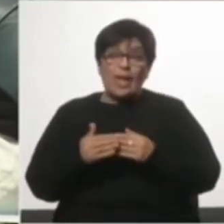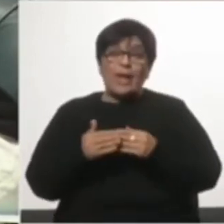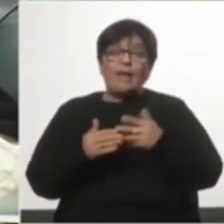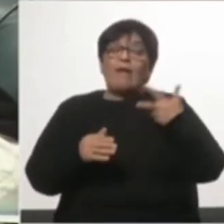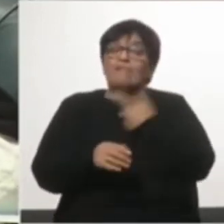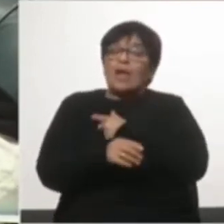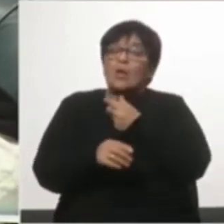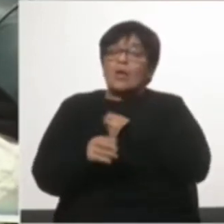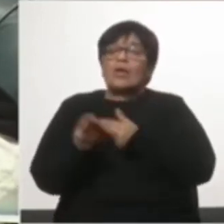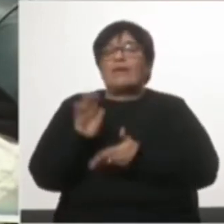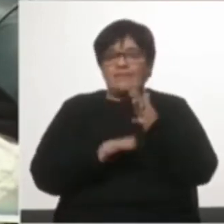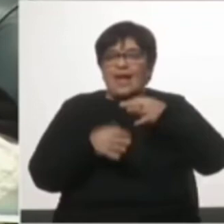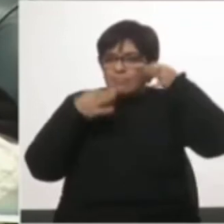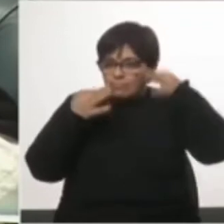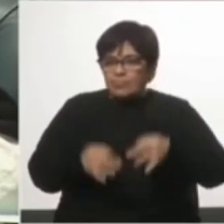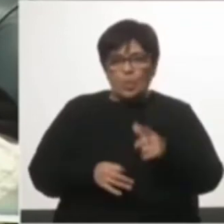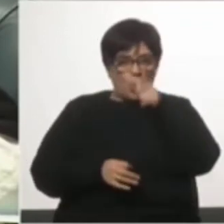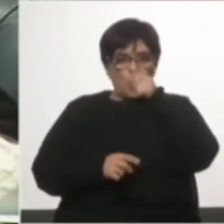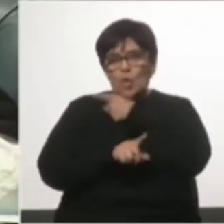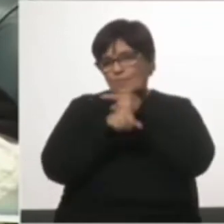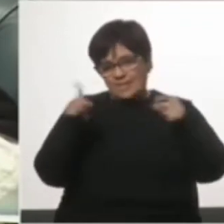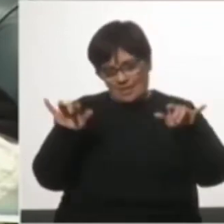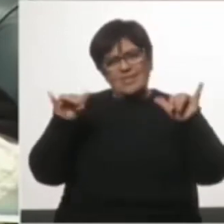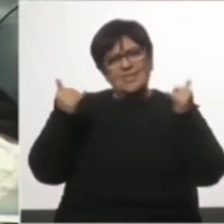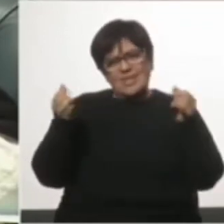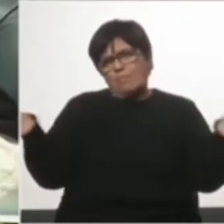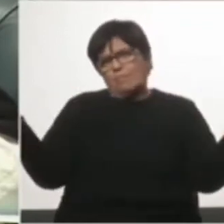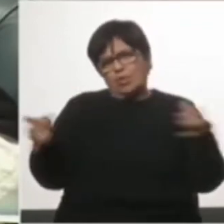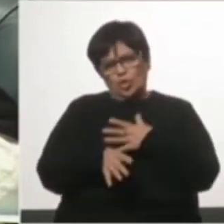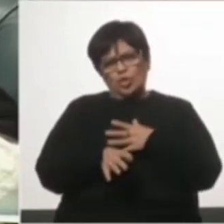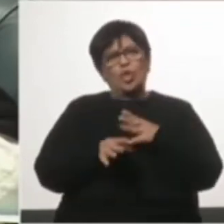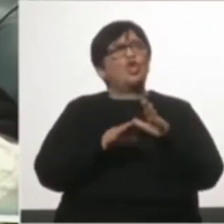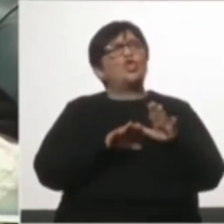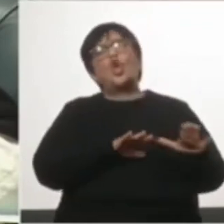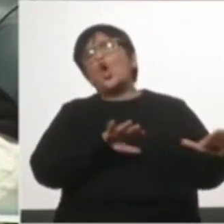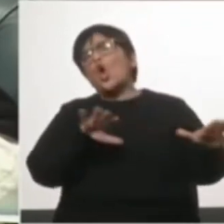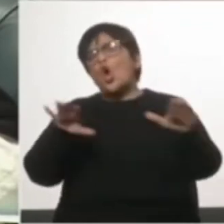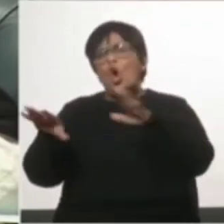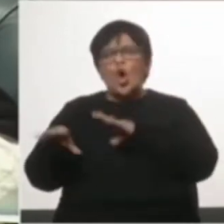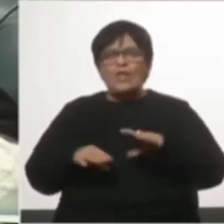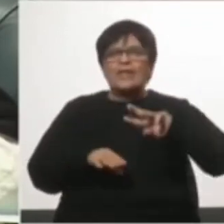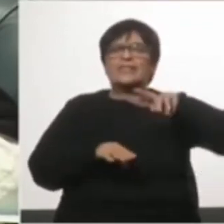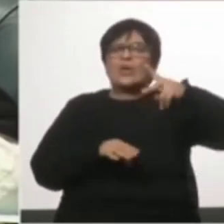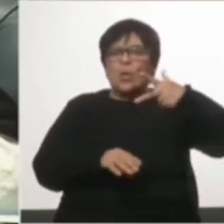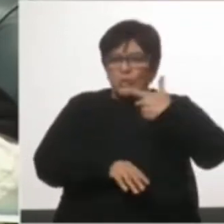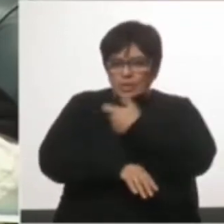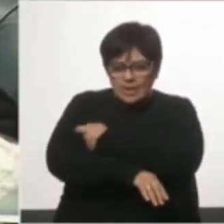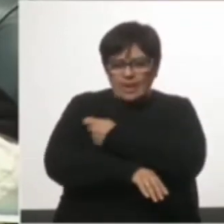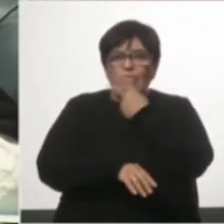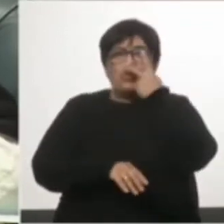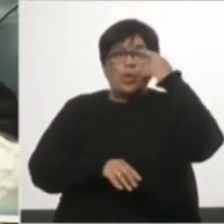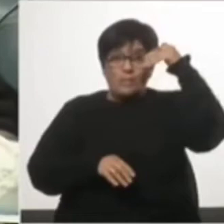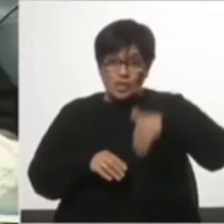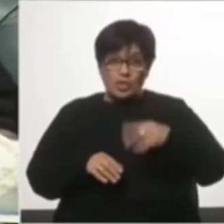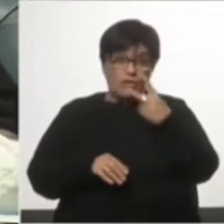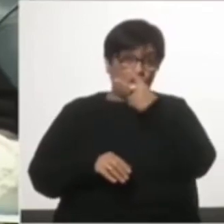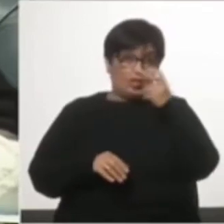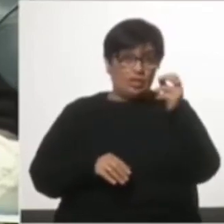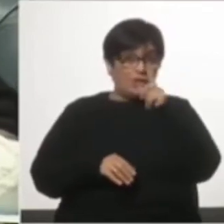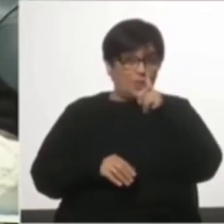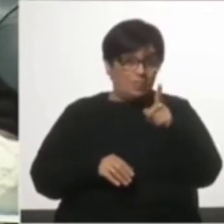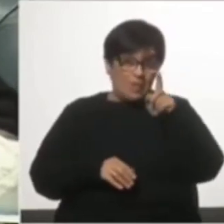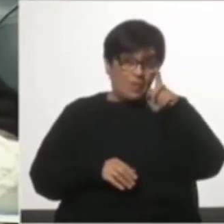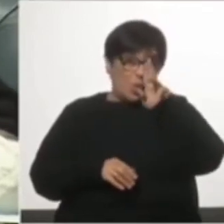para mediados de julio el país habría terminado de dar todas las segundas dosis y habría 2.200.000